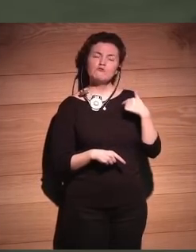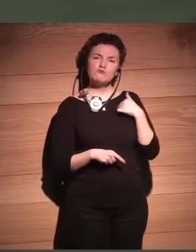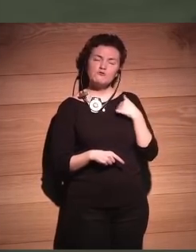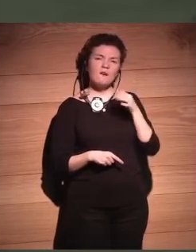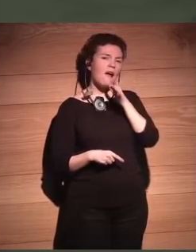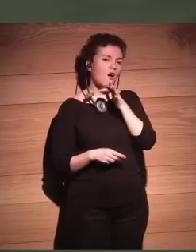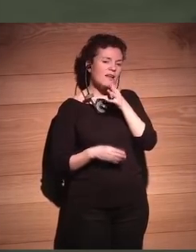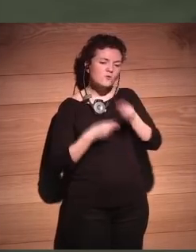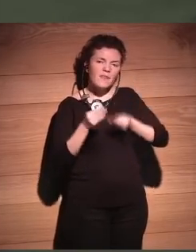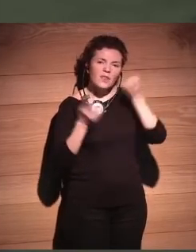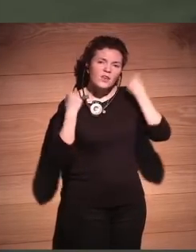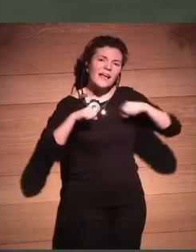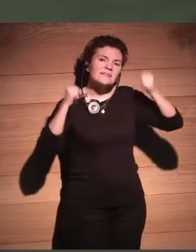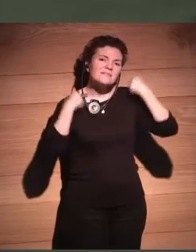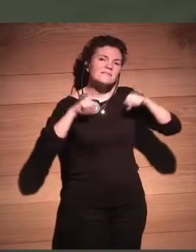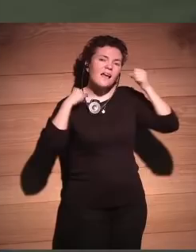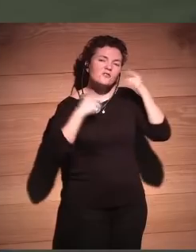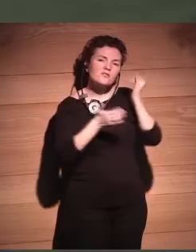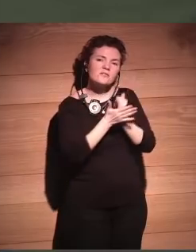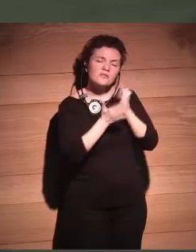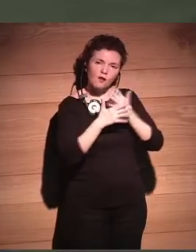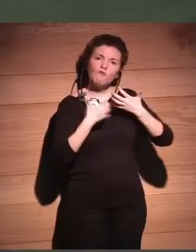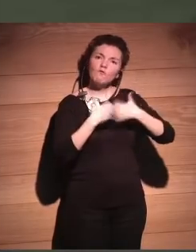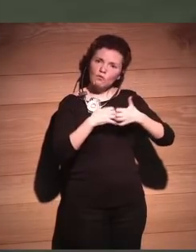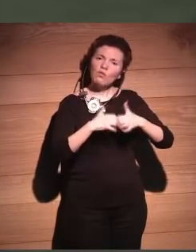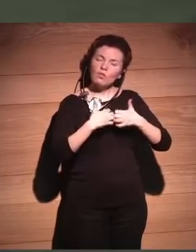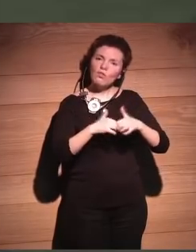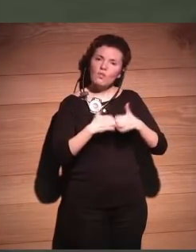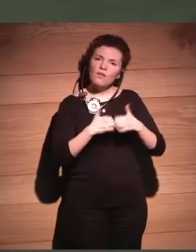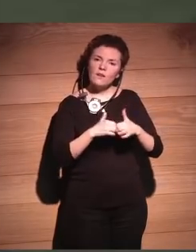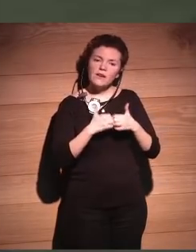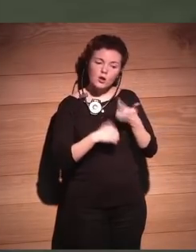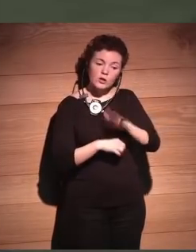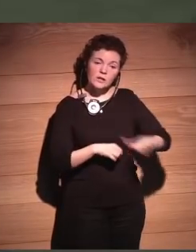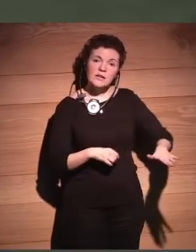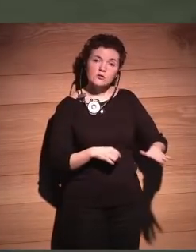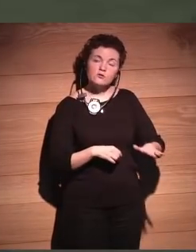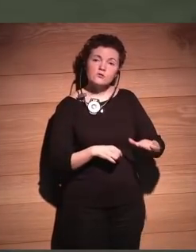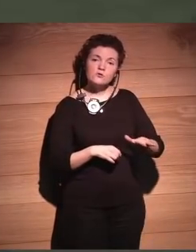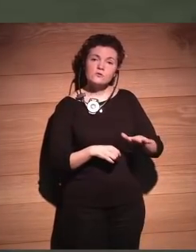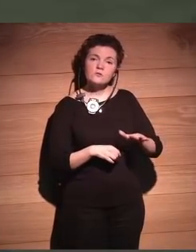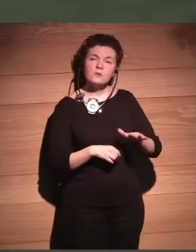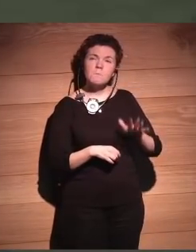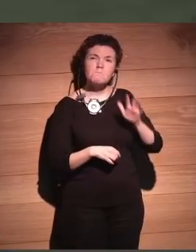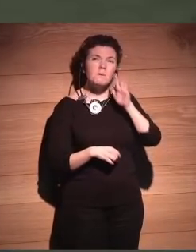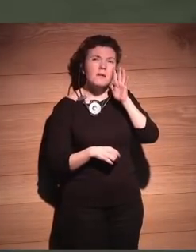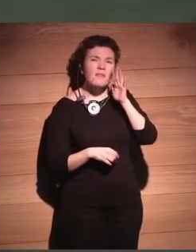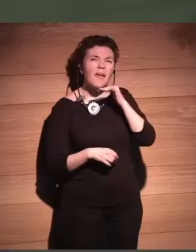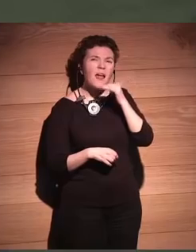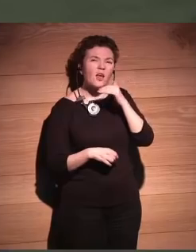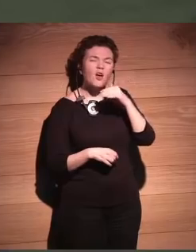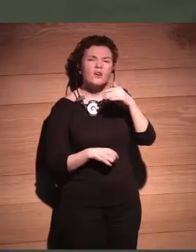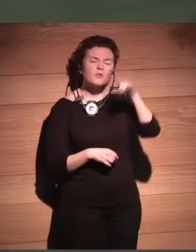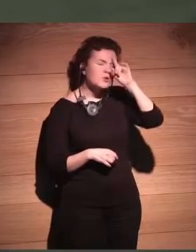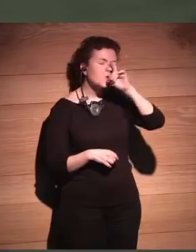estoy haciendo ensayos clínicos que funcionan con niños que tienen, creo que era glioblastoma,